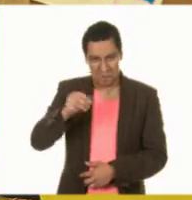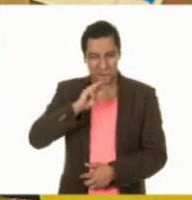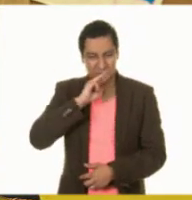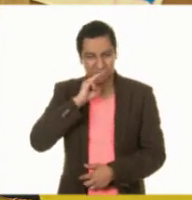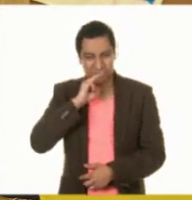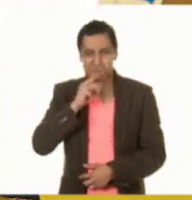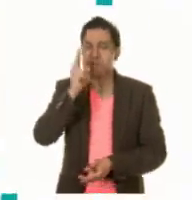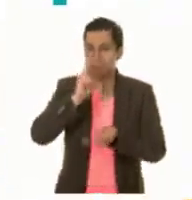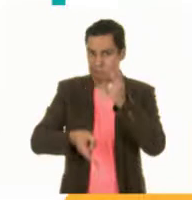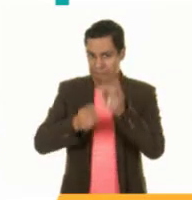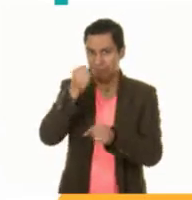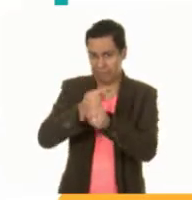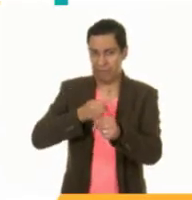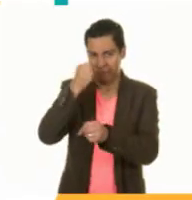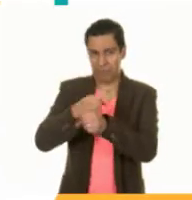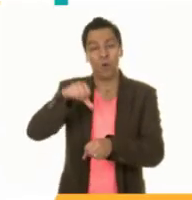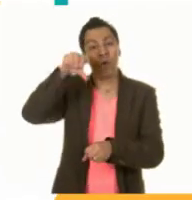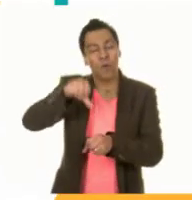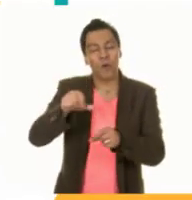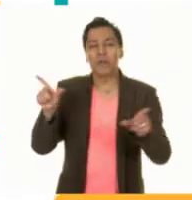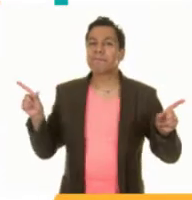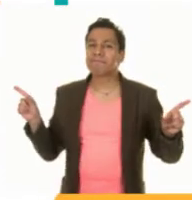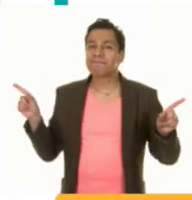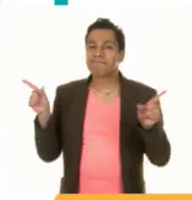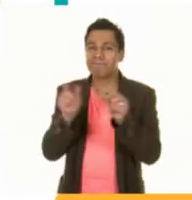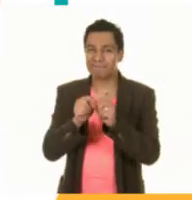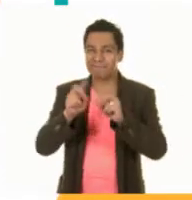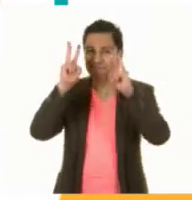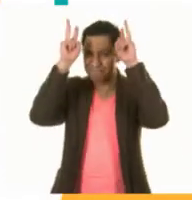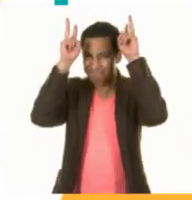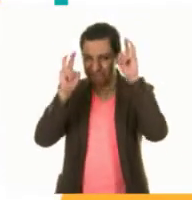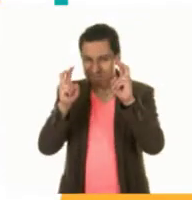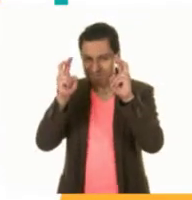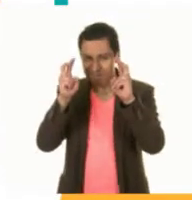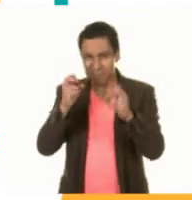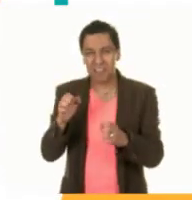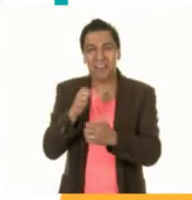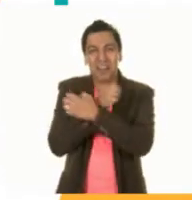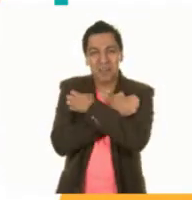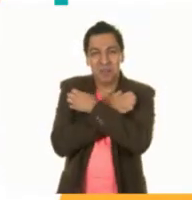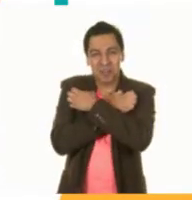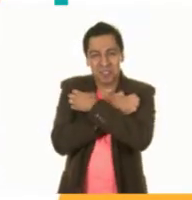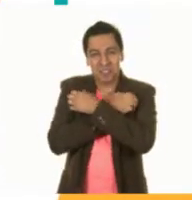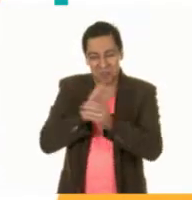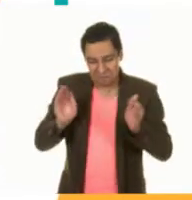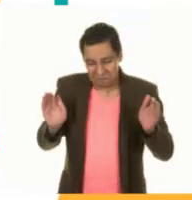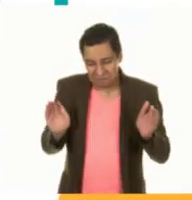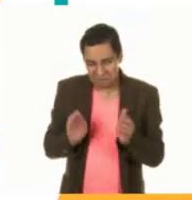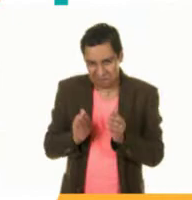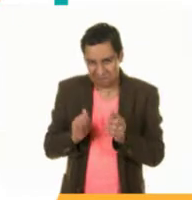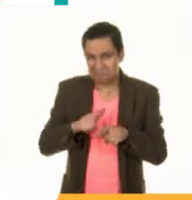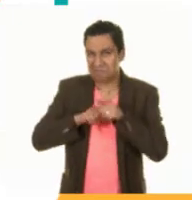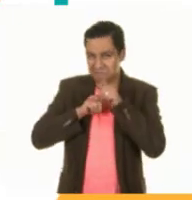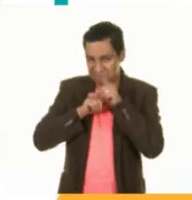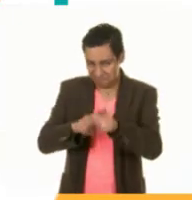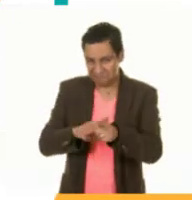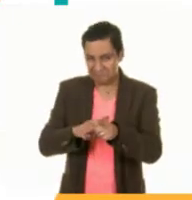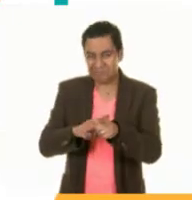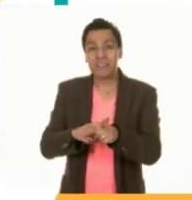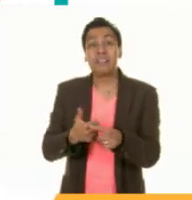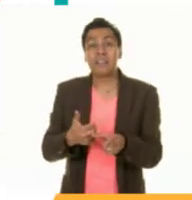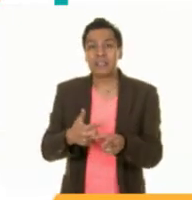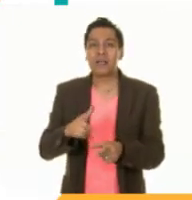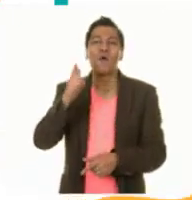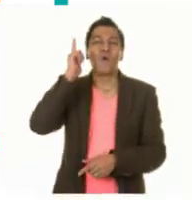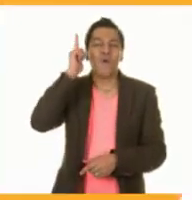hemos terminado con Experiencias Estéticas de Educación Inicial. Continuamos con Educación Preescolar. Esperamos